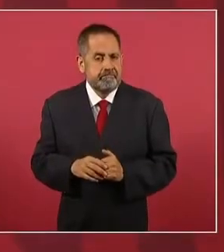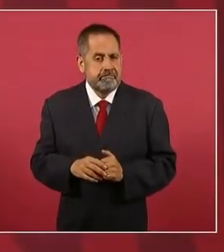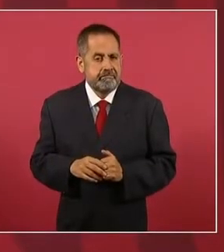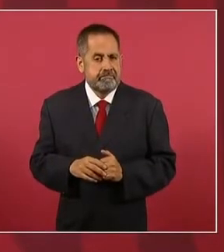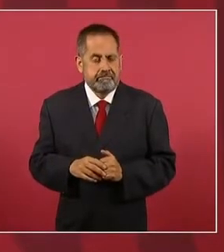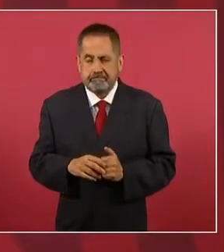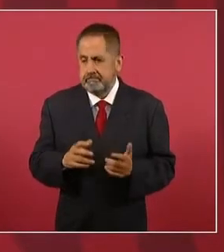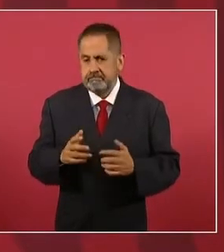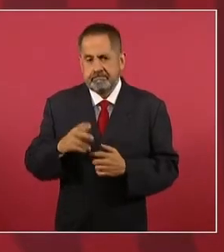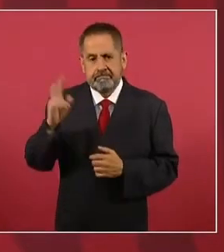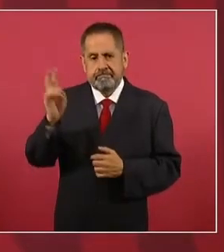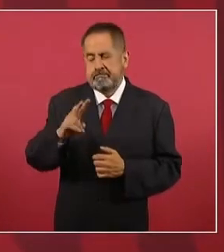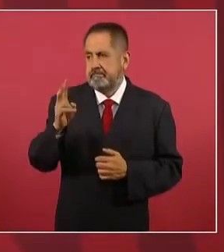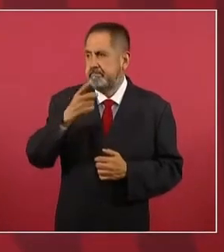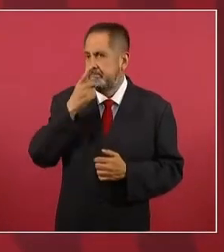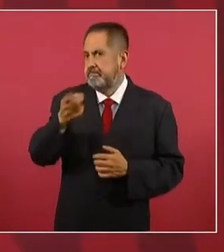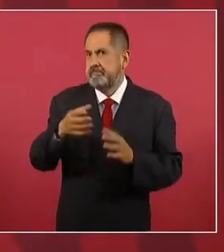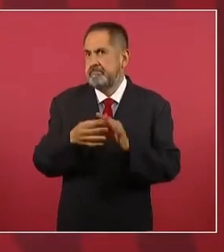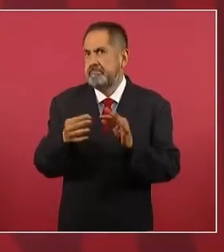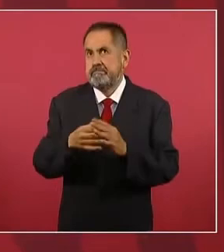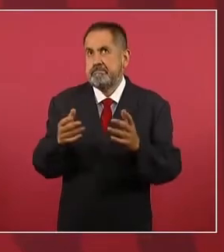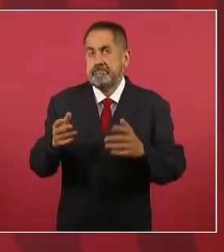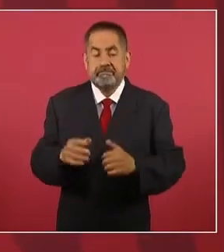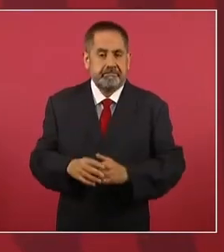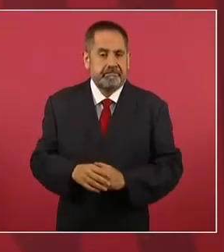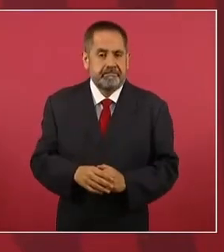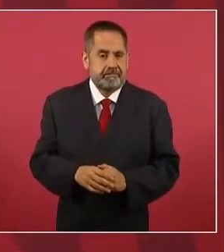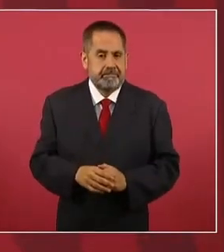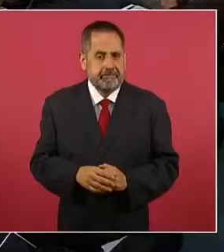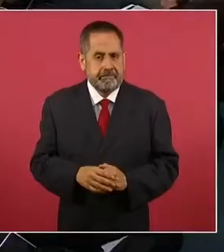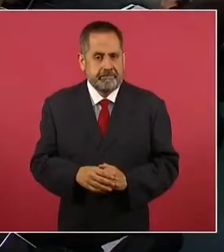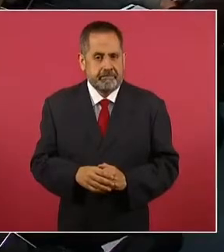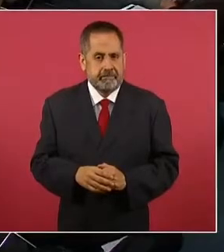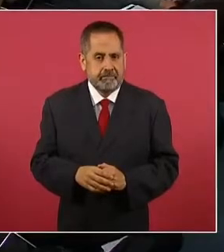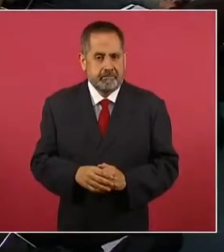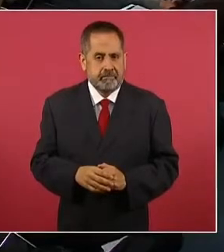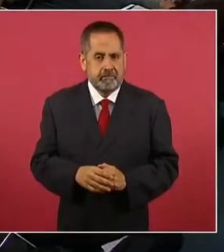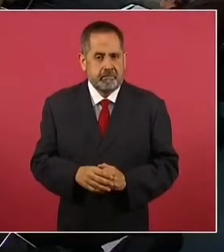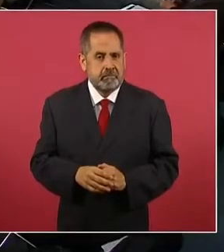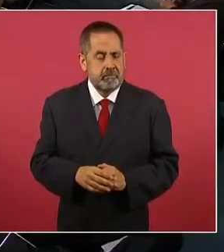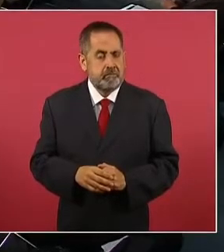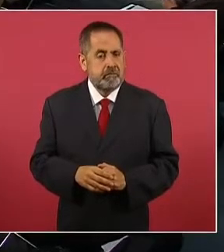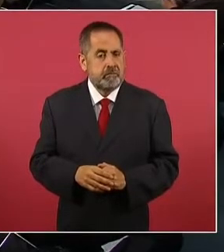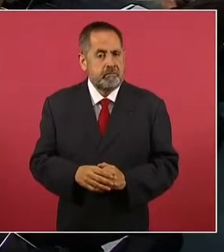La verdad es que nos hemos